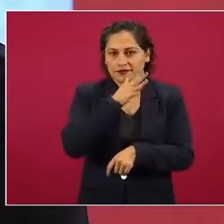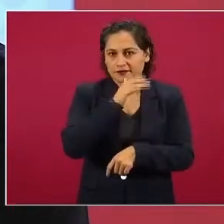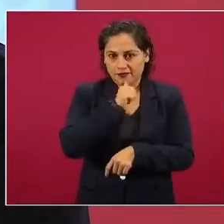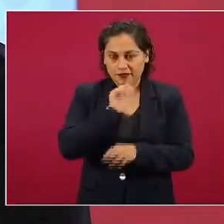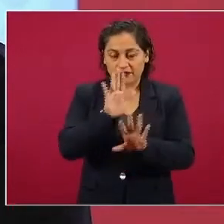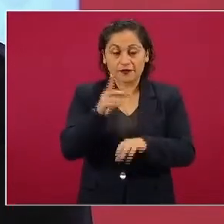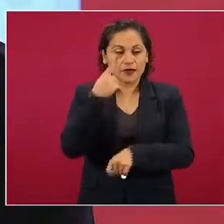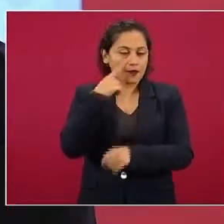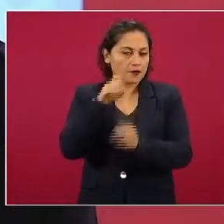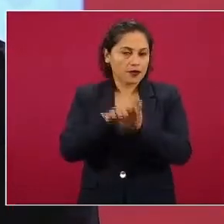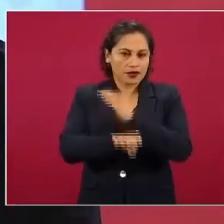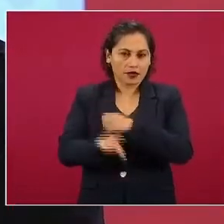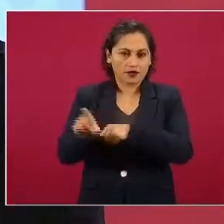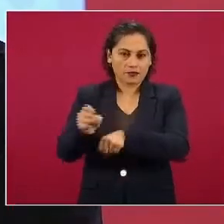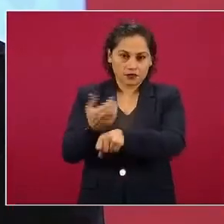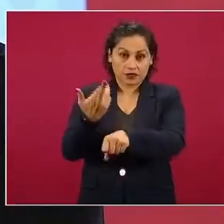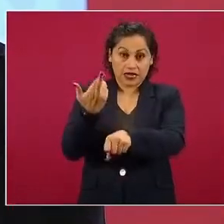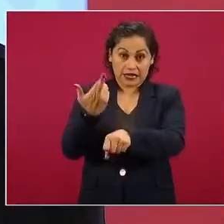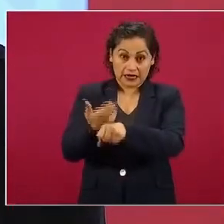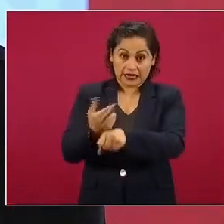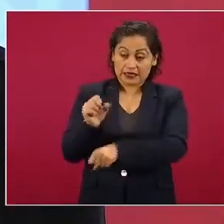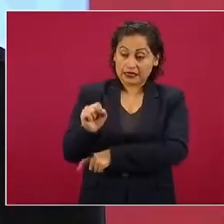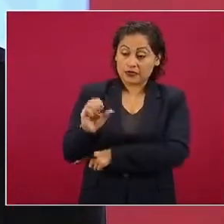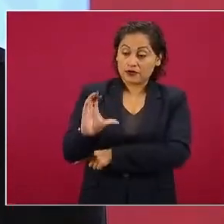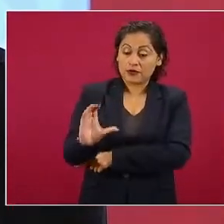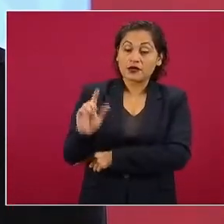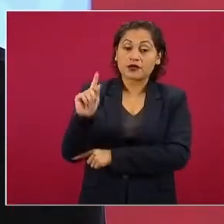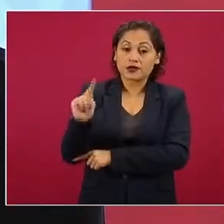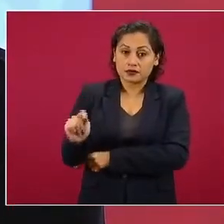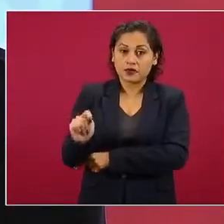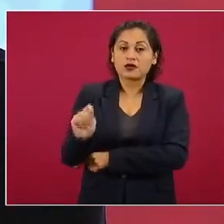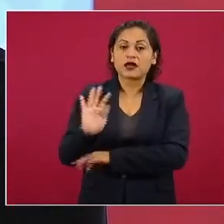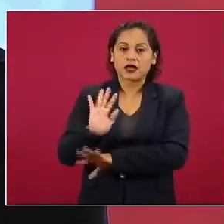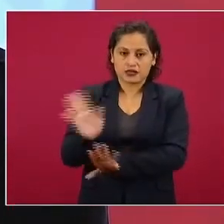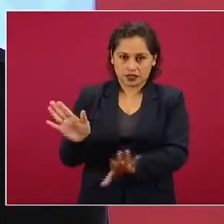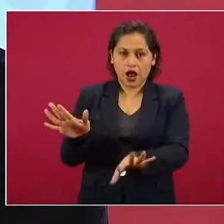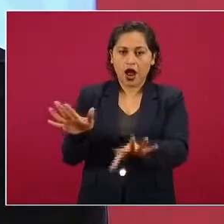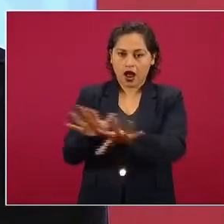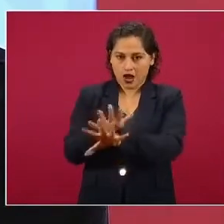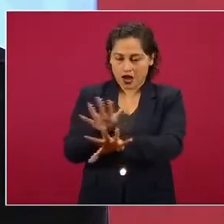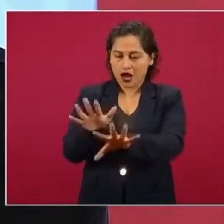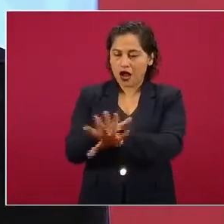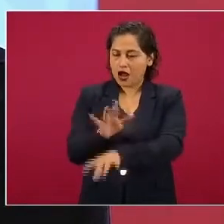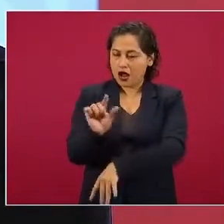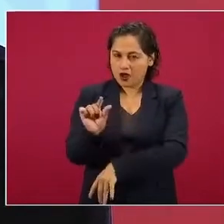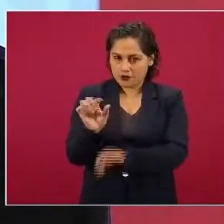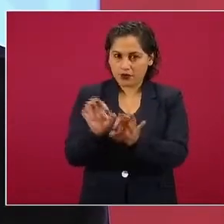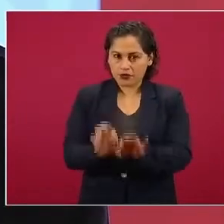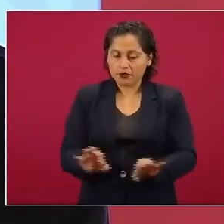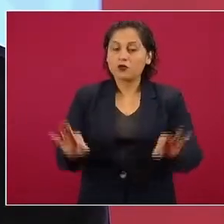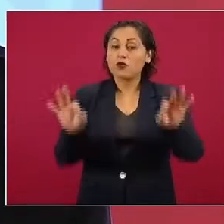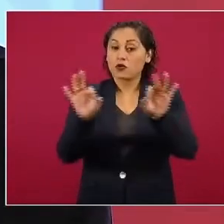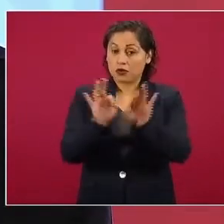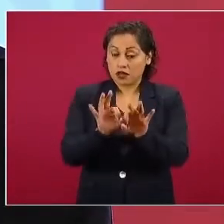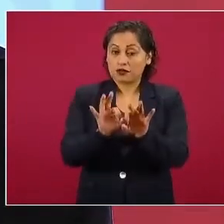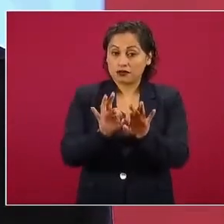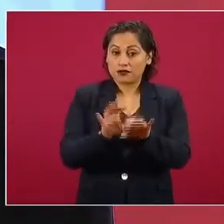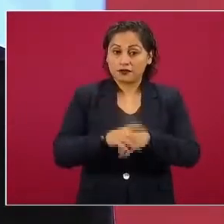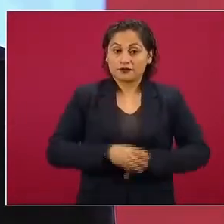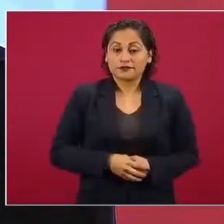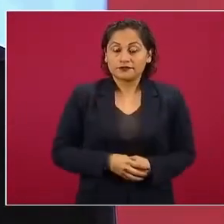comunicaciones, han habido ya cambios importantes, muy